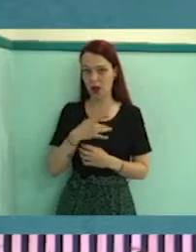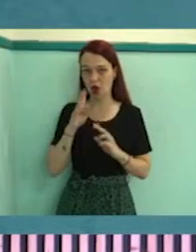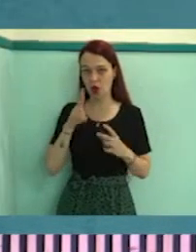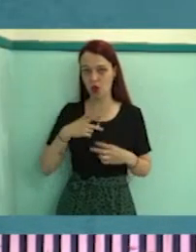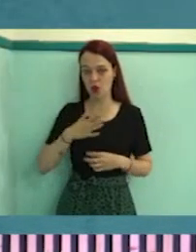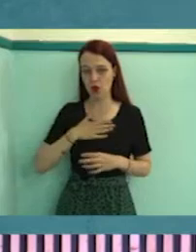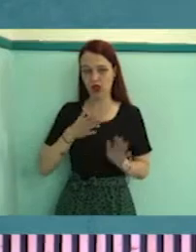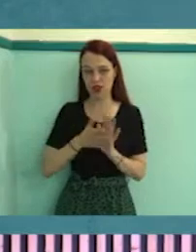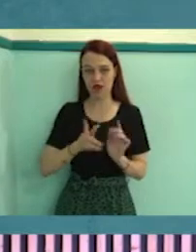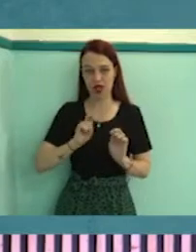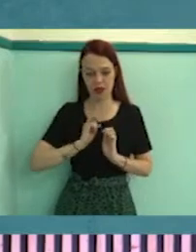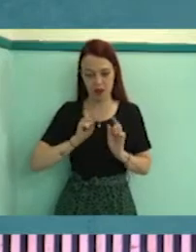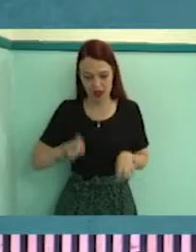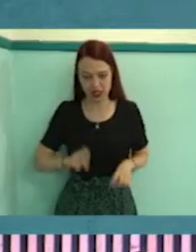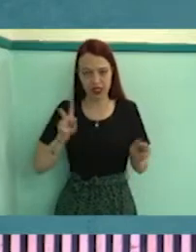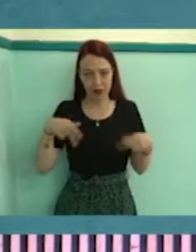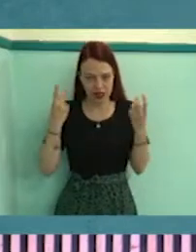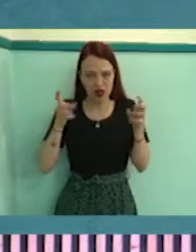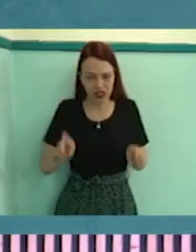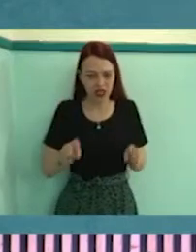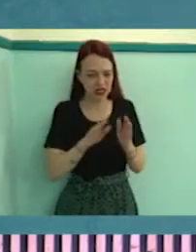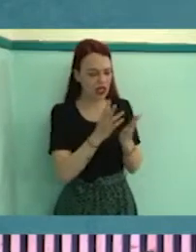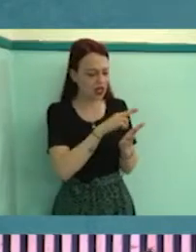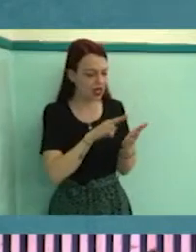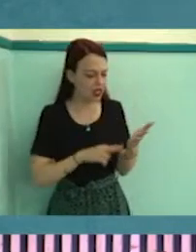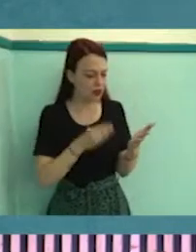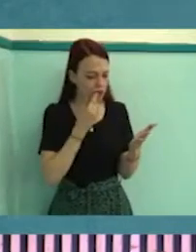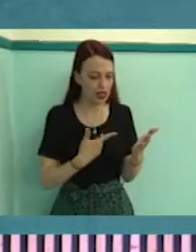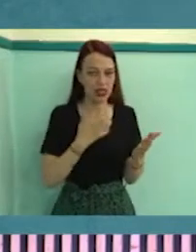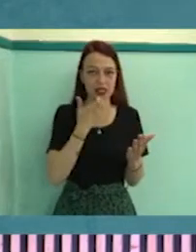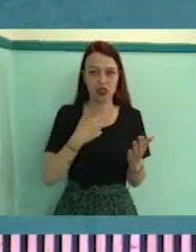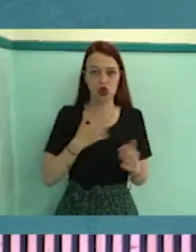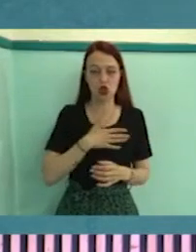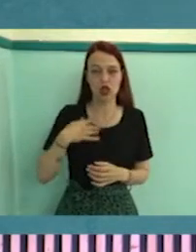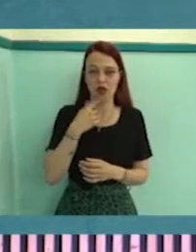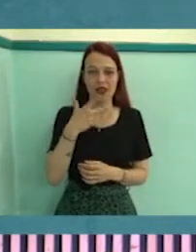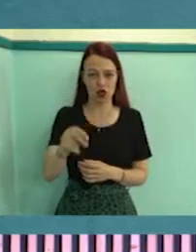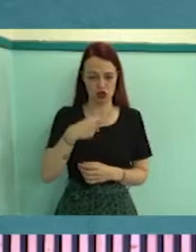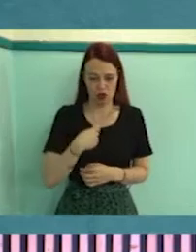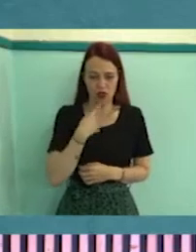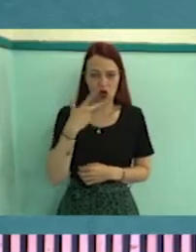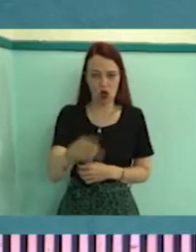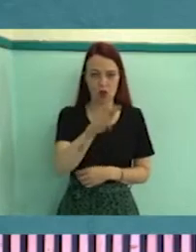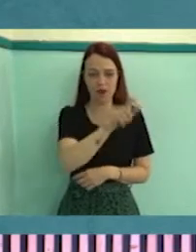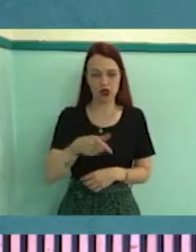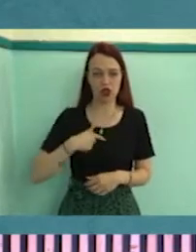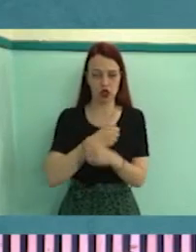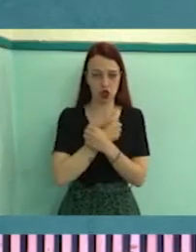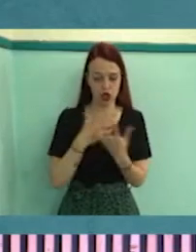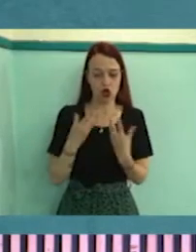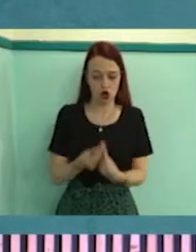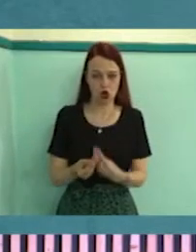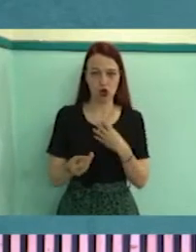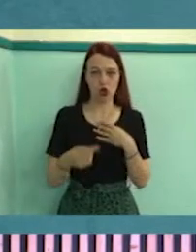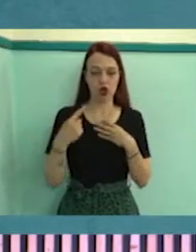permitirme descansar leer un buen libro decir que no cuando quiero decir que no por ejemplo pasar tiempo con la gente que quiero formarme en aquello que me